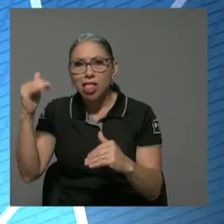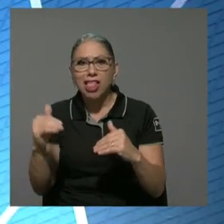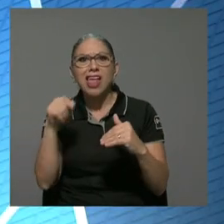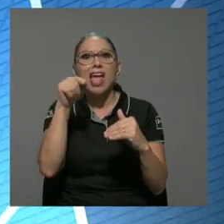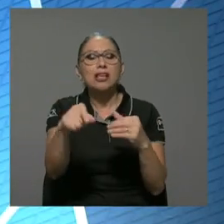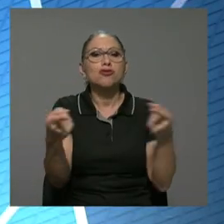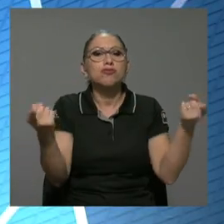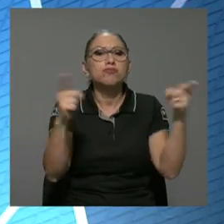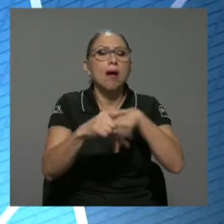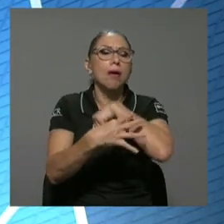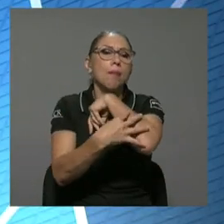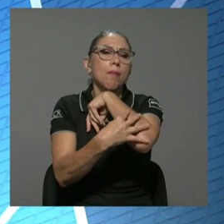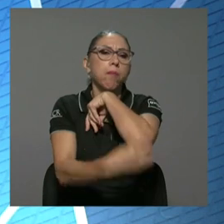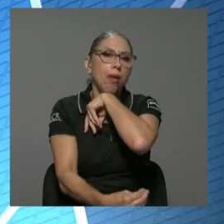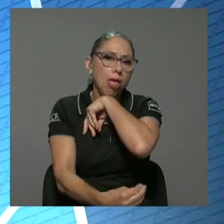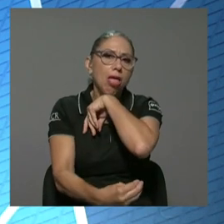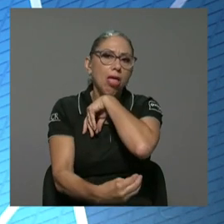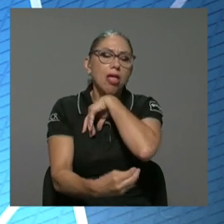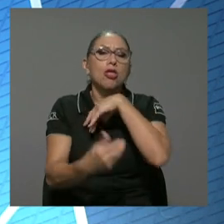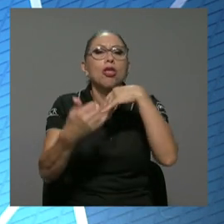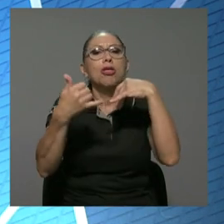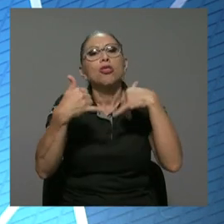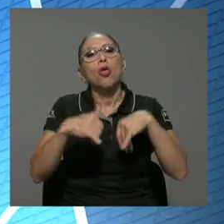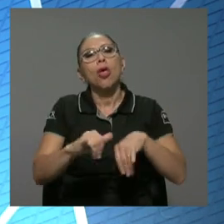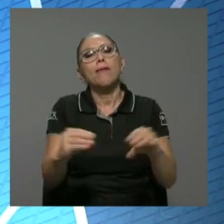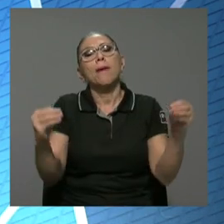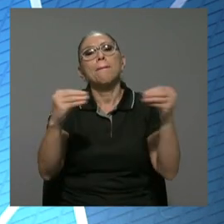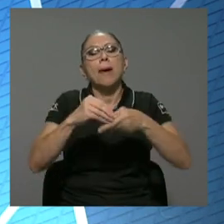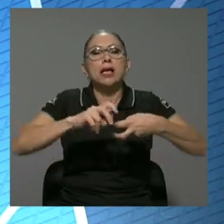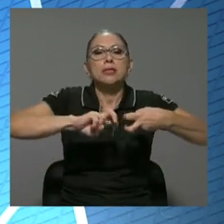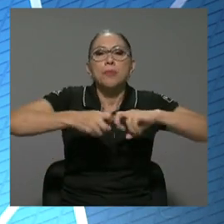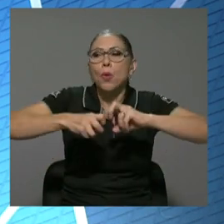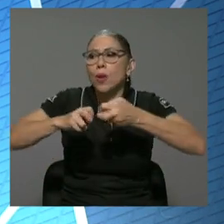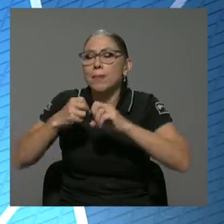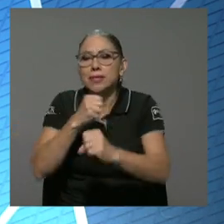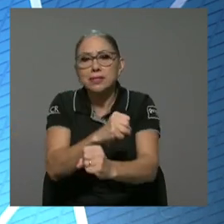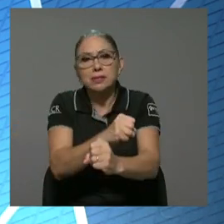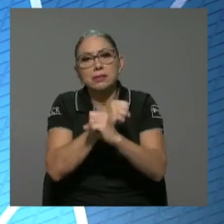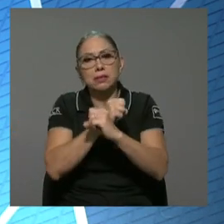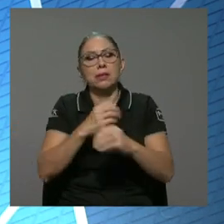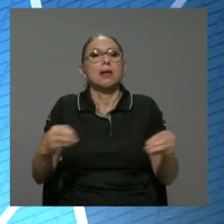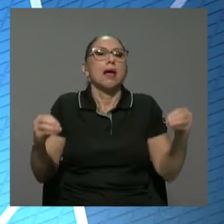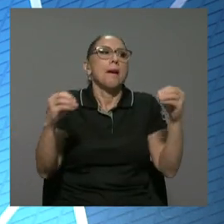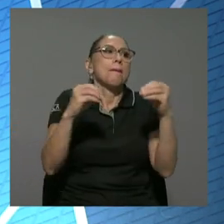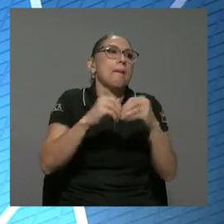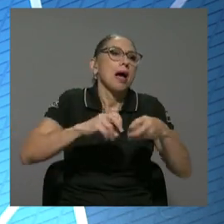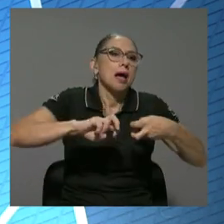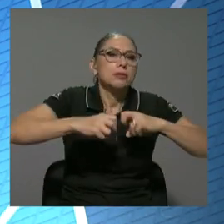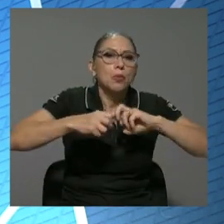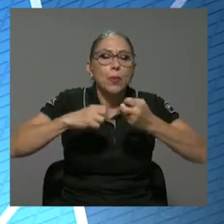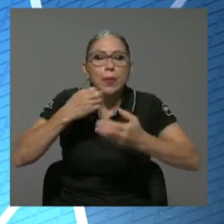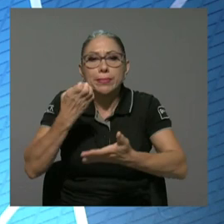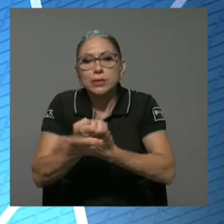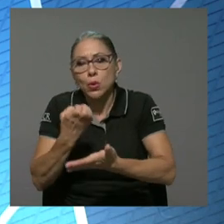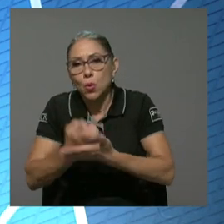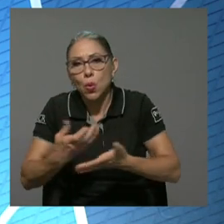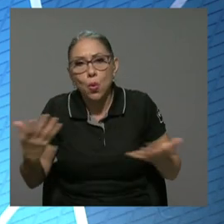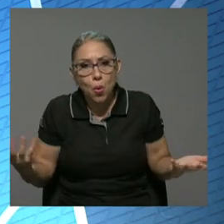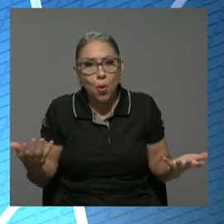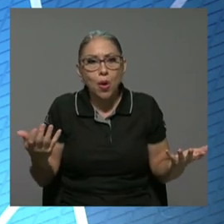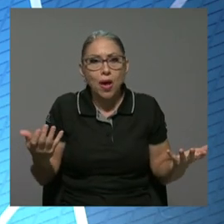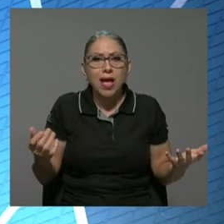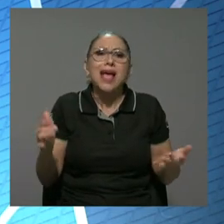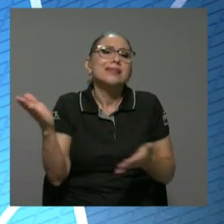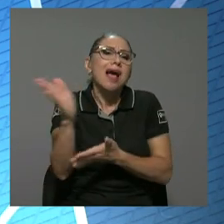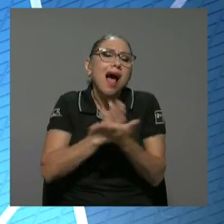esto va a hacer que todavía más problemas de seguridad, más problemas económicos, ¿verdad? Es un